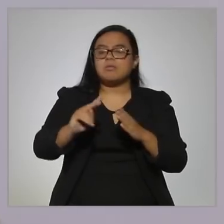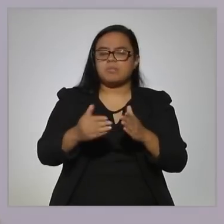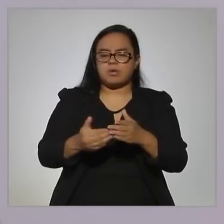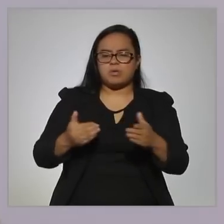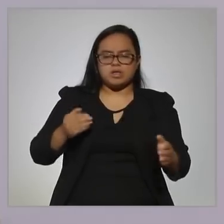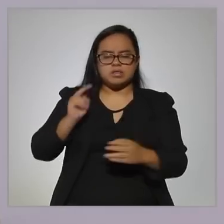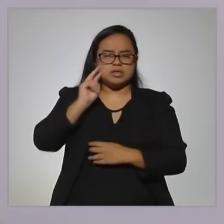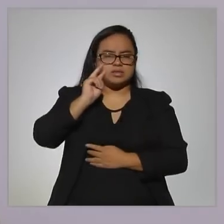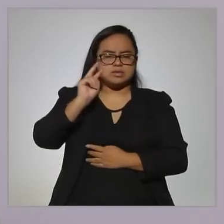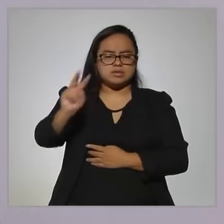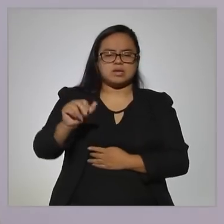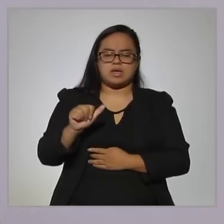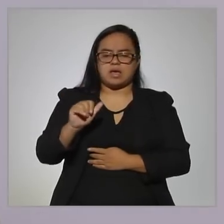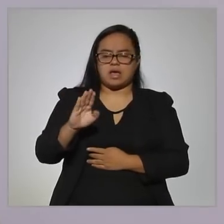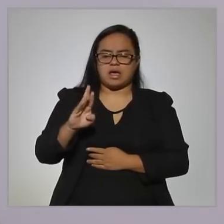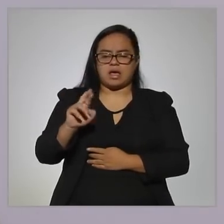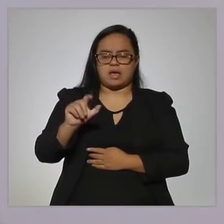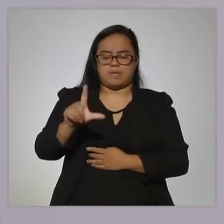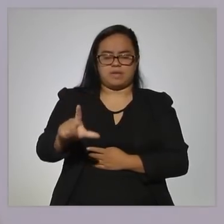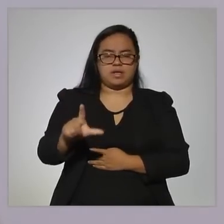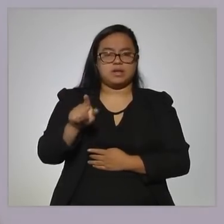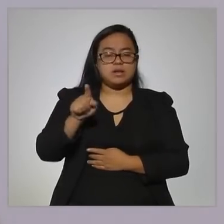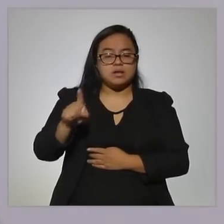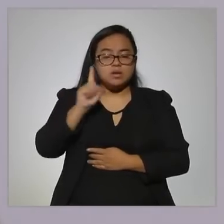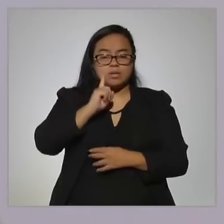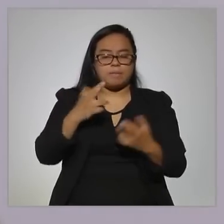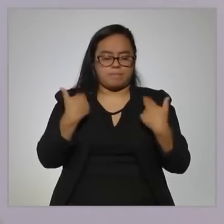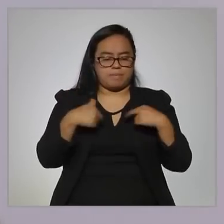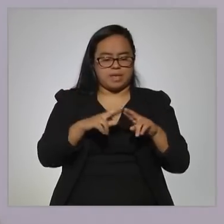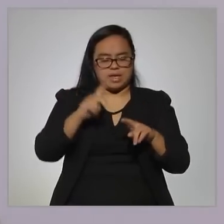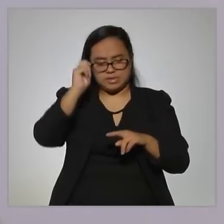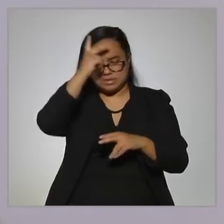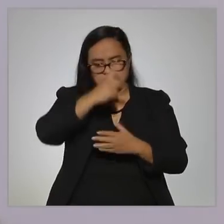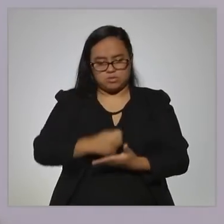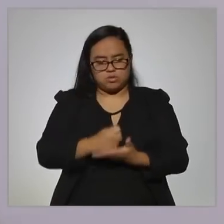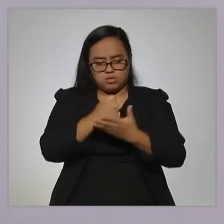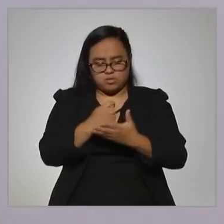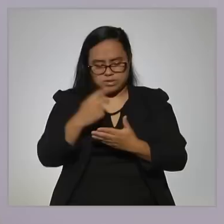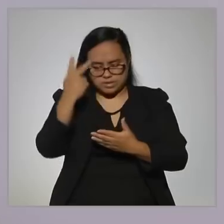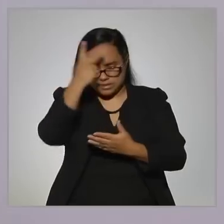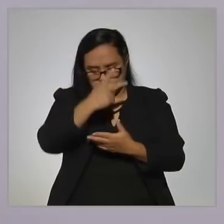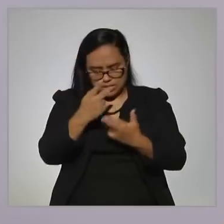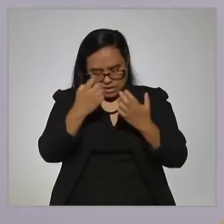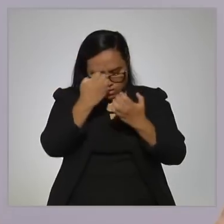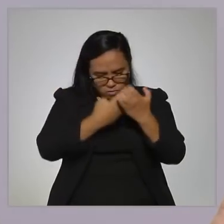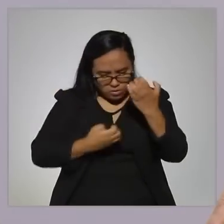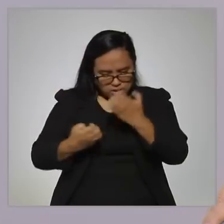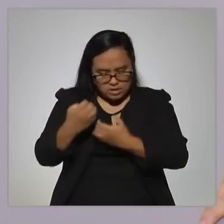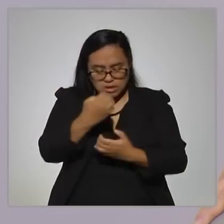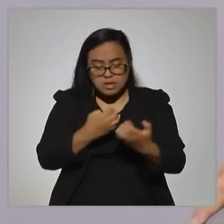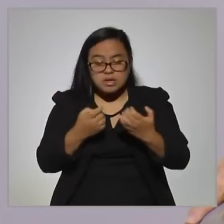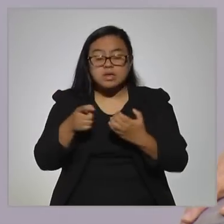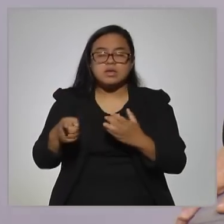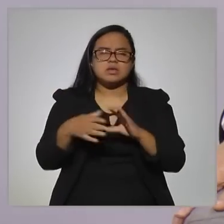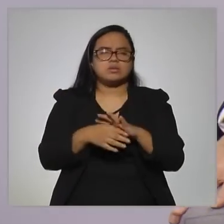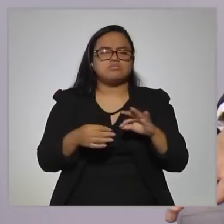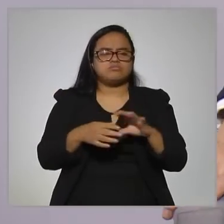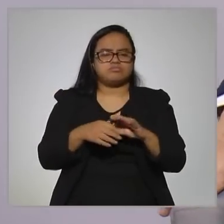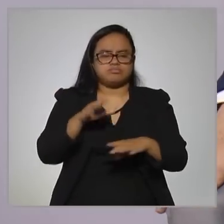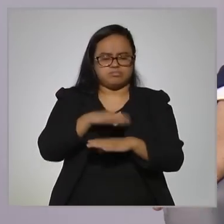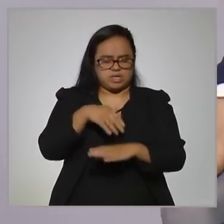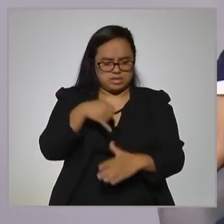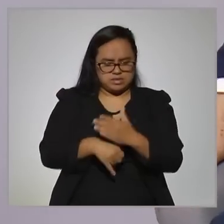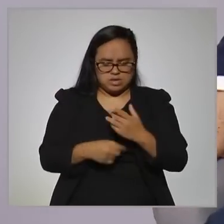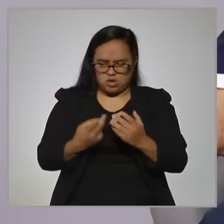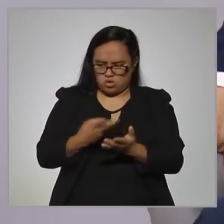a que escuchemos a Abril Montaudón. Ella es maestra en psicoterapia psicoanalítica y precisamente nos va a hablar de esta dualidad,